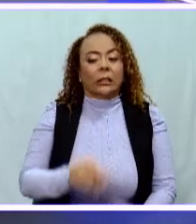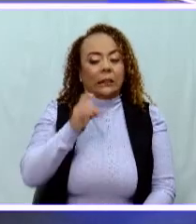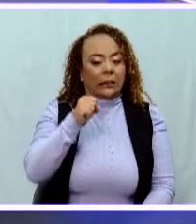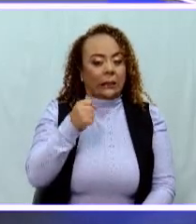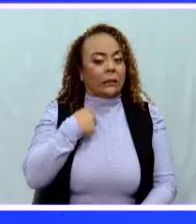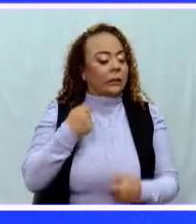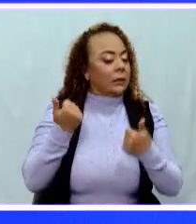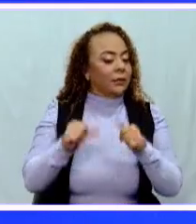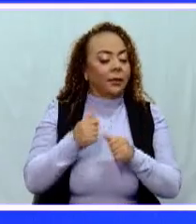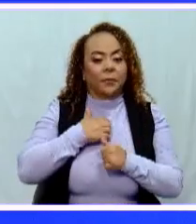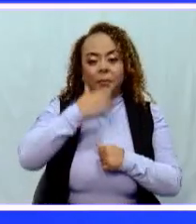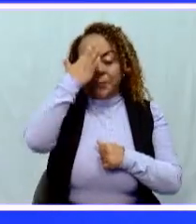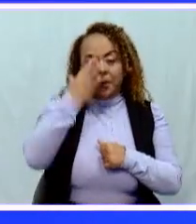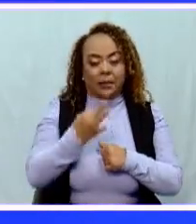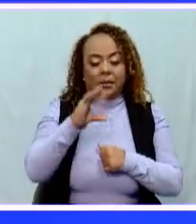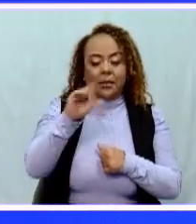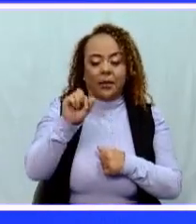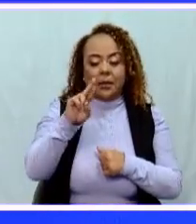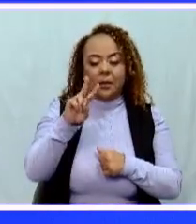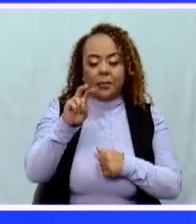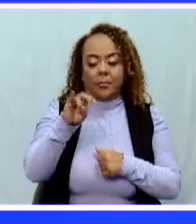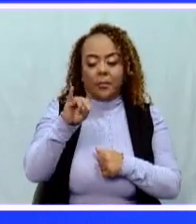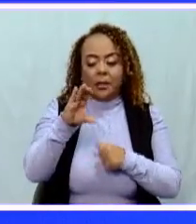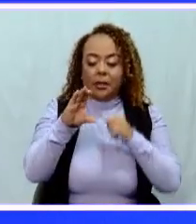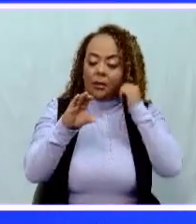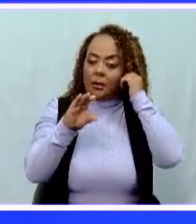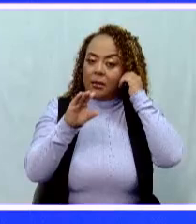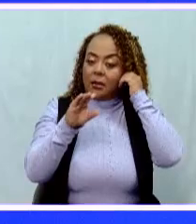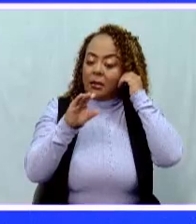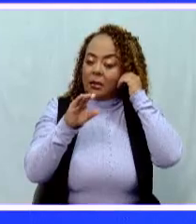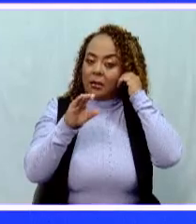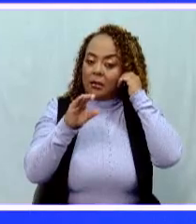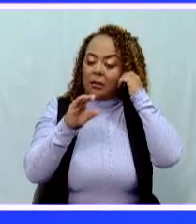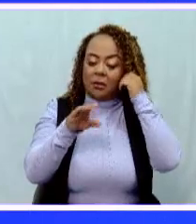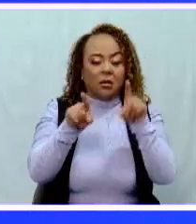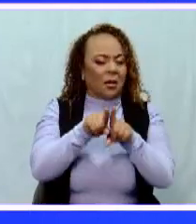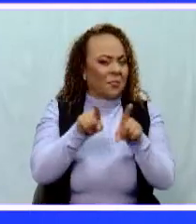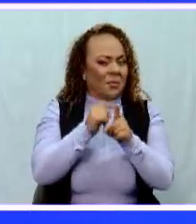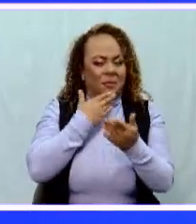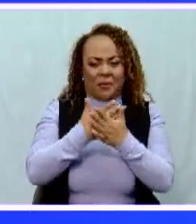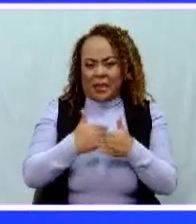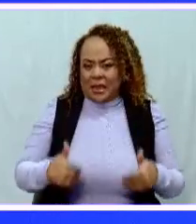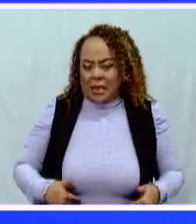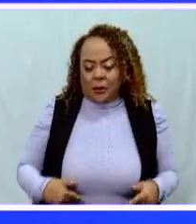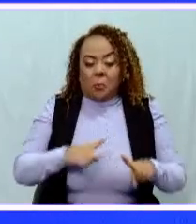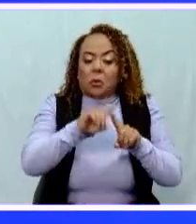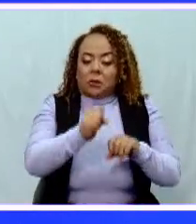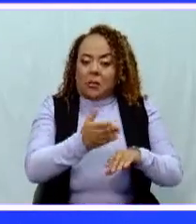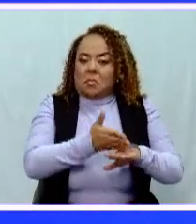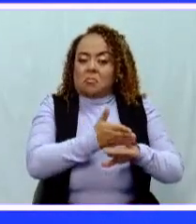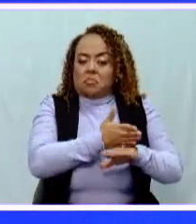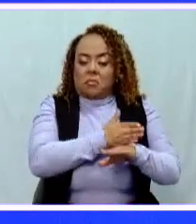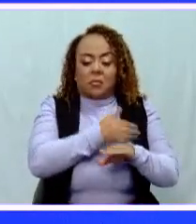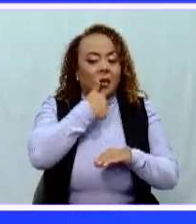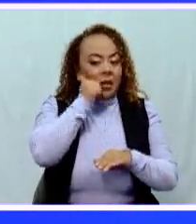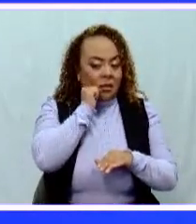de de voz en esa parte a mí me parece que carevick sin tampoco ser un gran estratega Sí mejoró en esta serie ayer incluso uno se